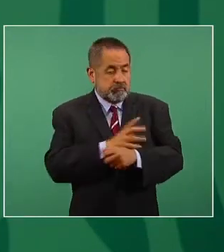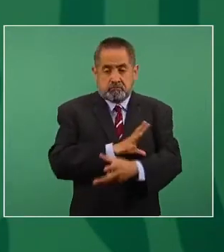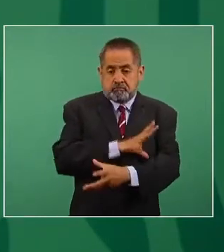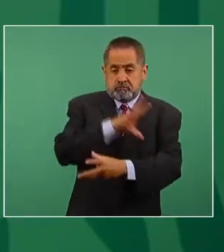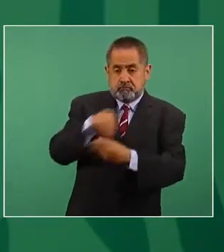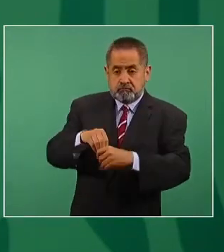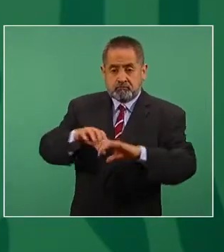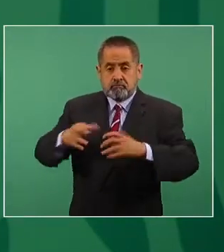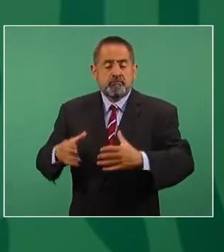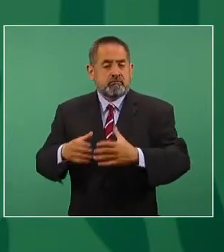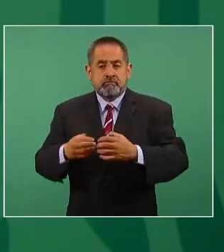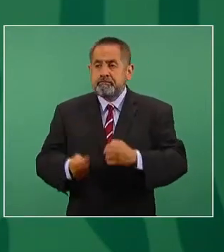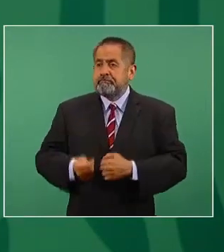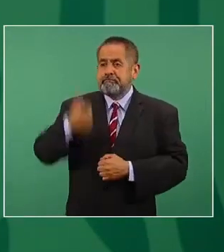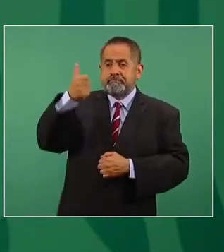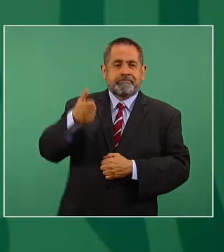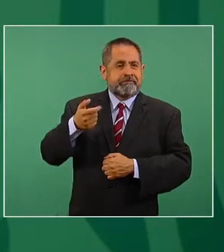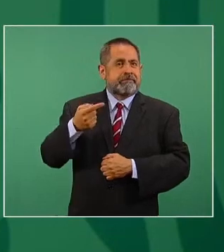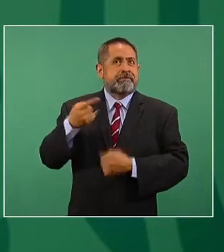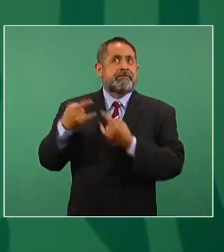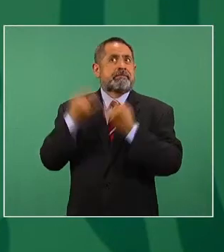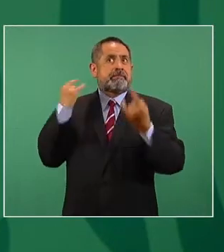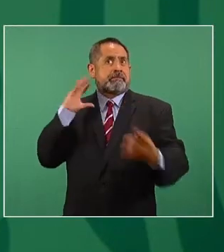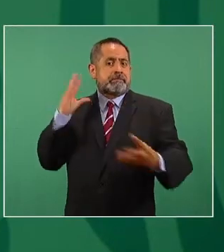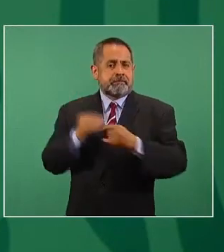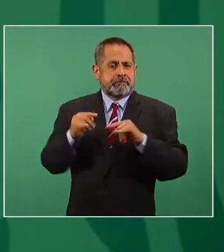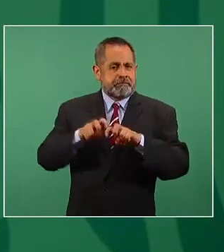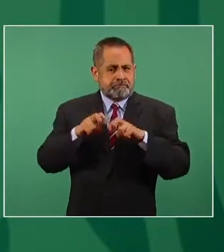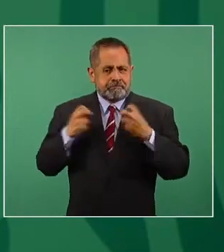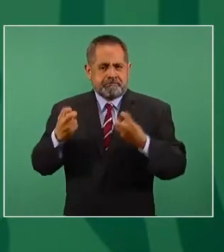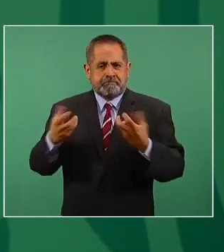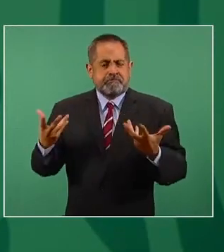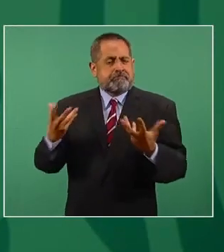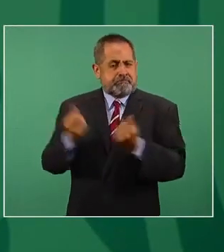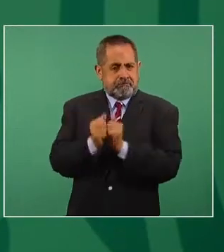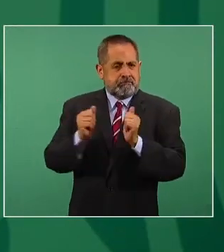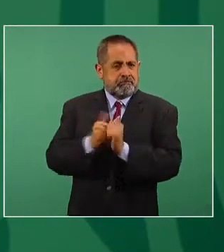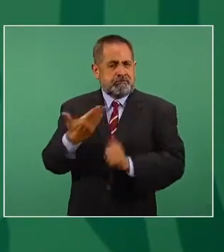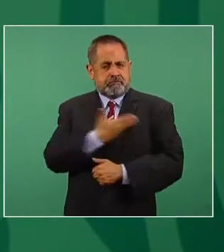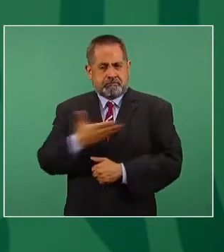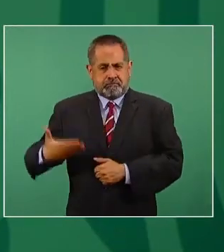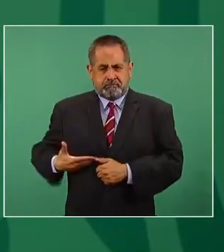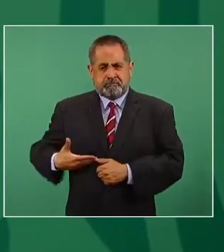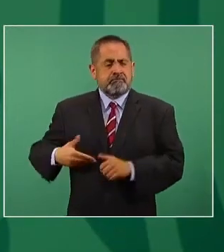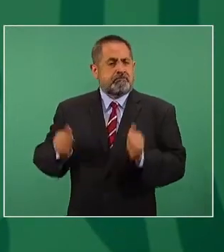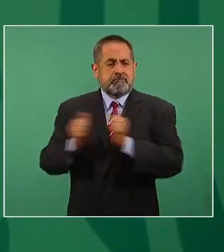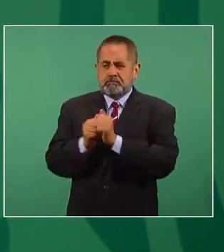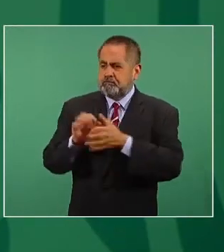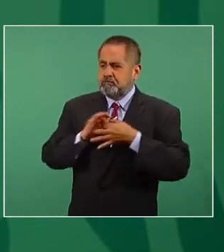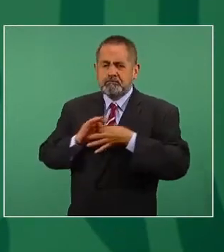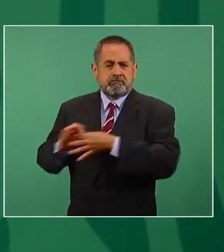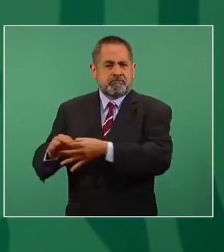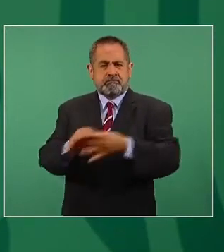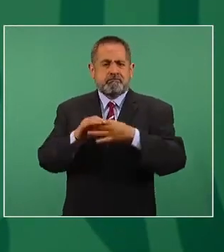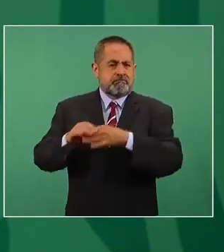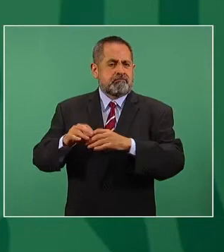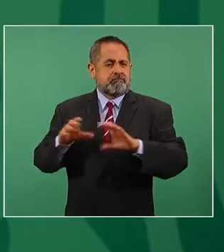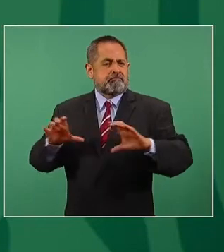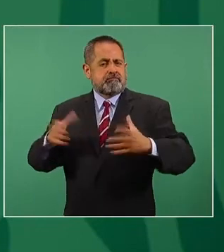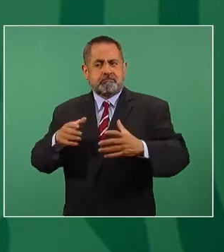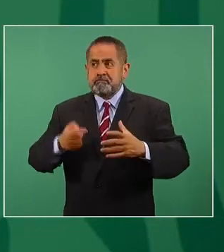del primer gabinete presidencial paritario del país en su historia. Sobre